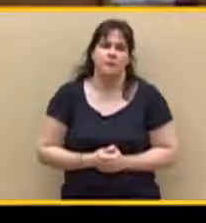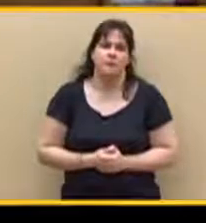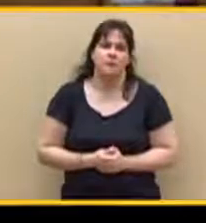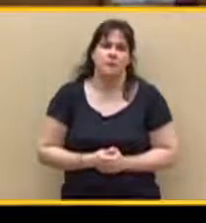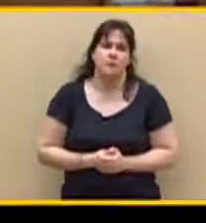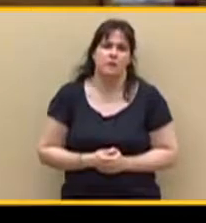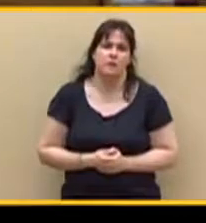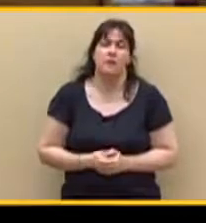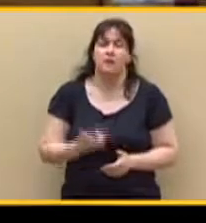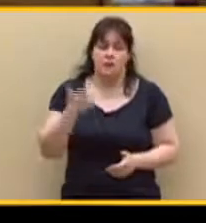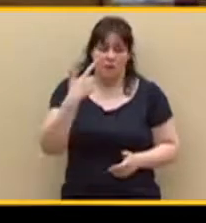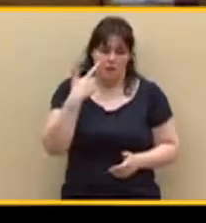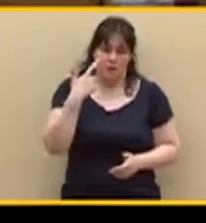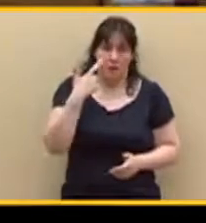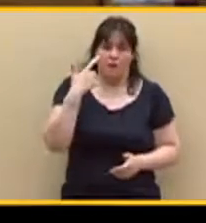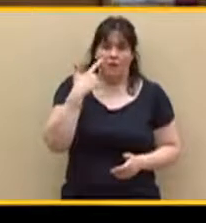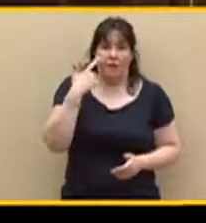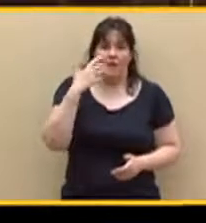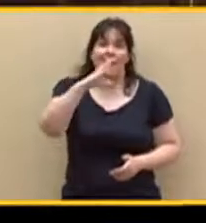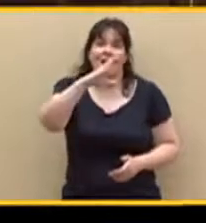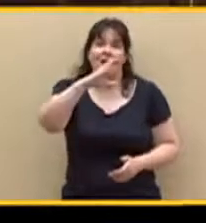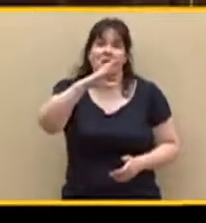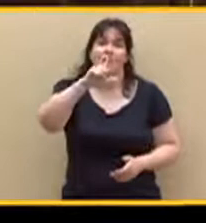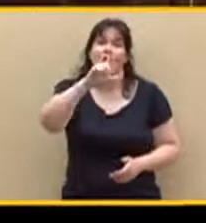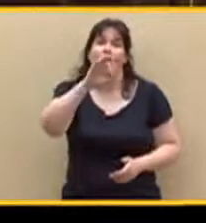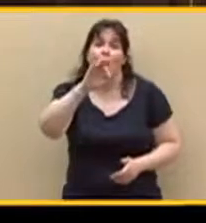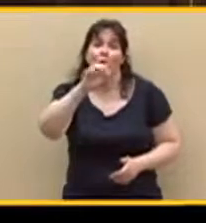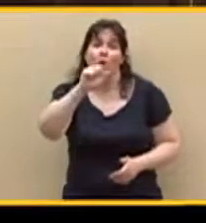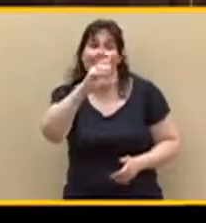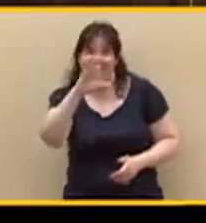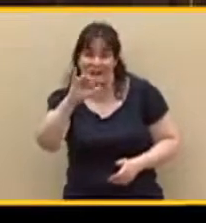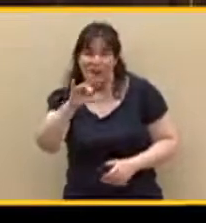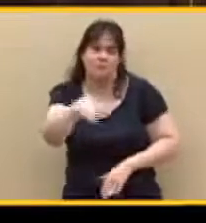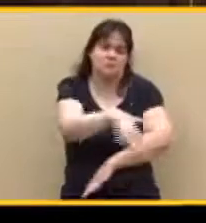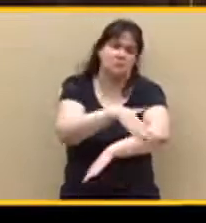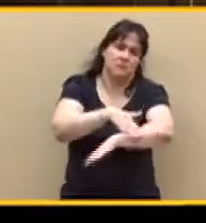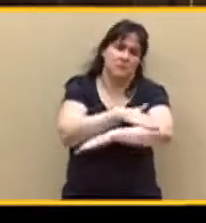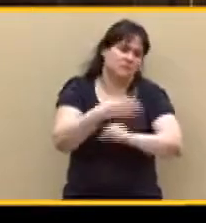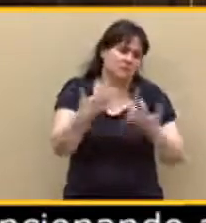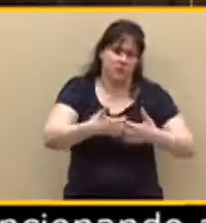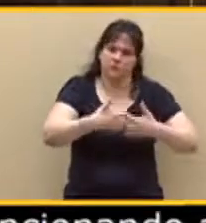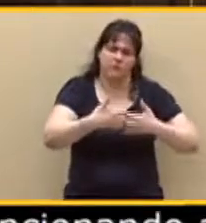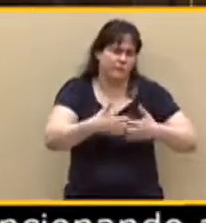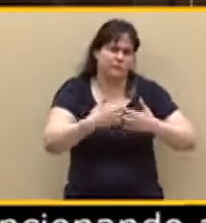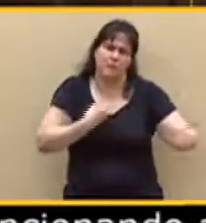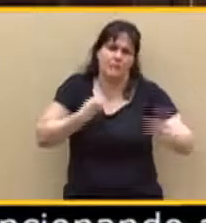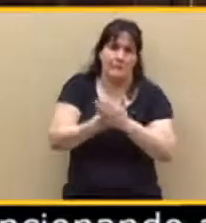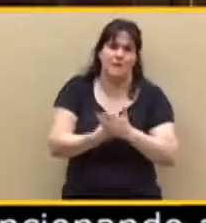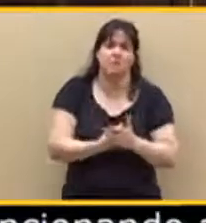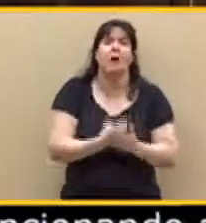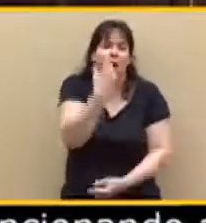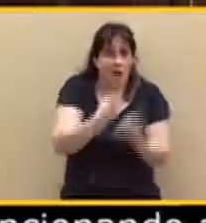las cloacas del Estado habrían estado funcionando a pleno rendimiento, incluso en ocasiones con autonomía respecto a sus